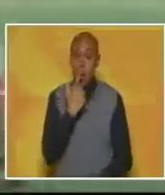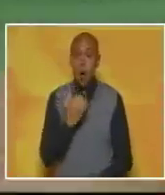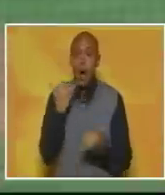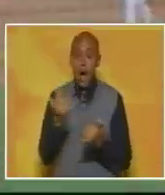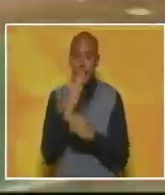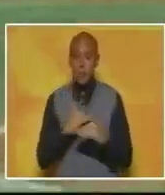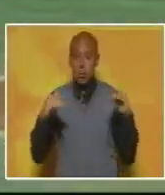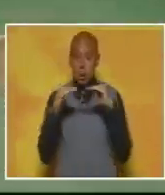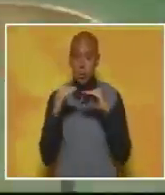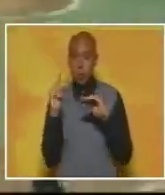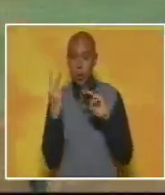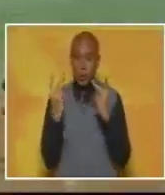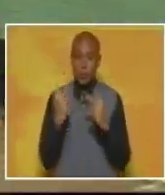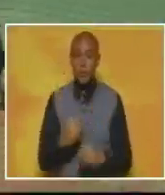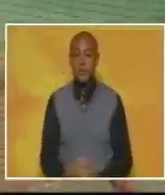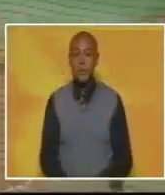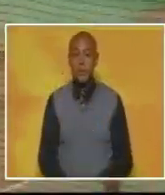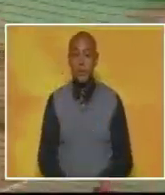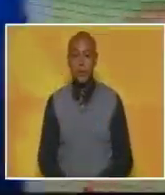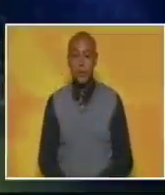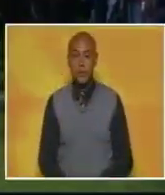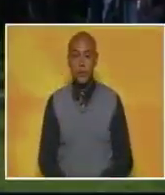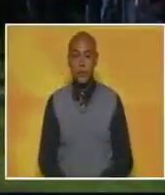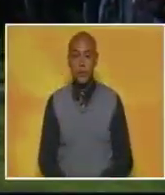la serie a 2.